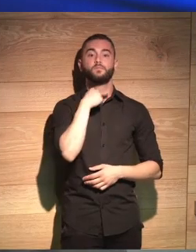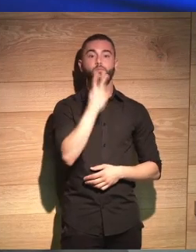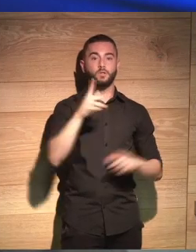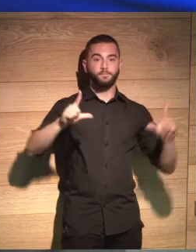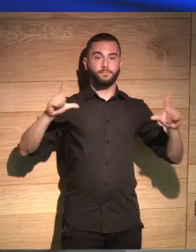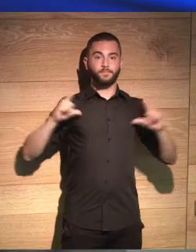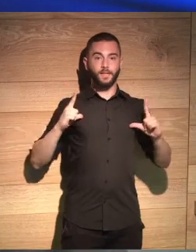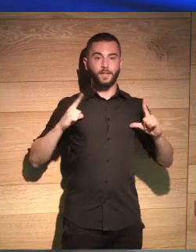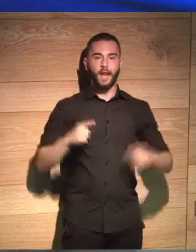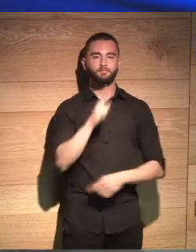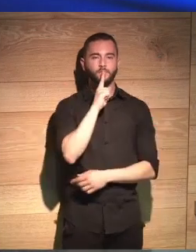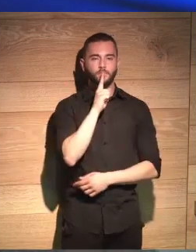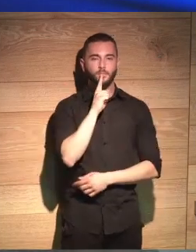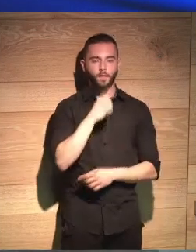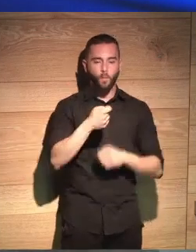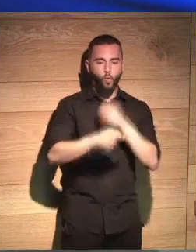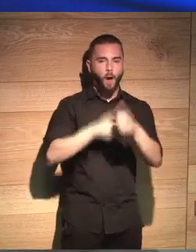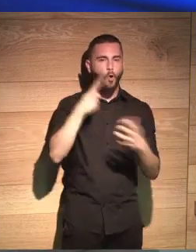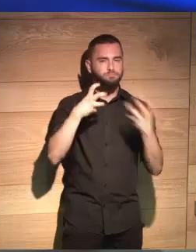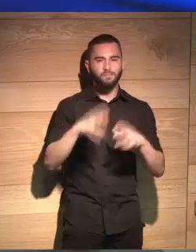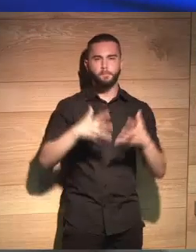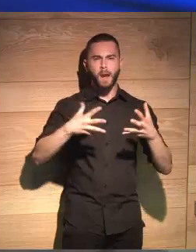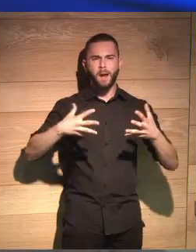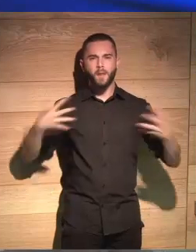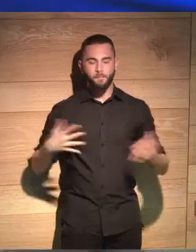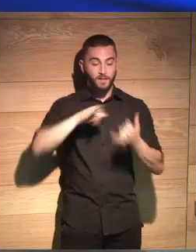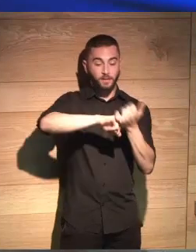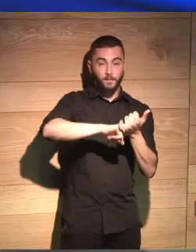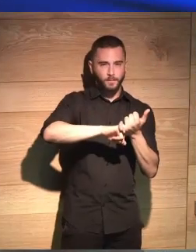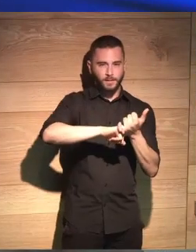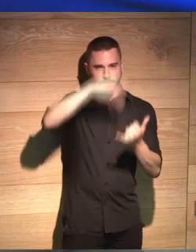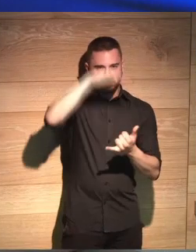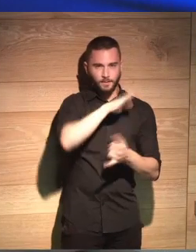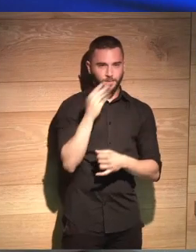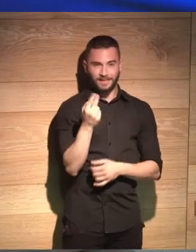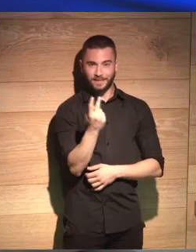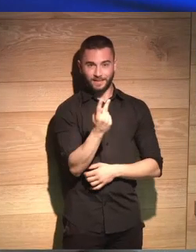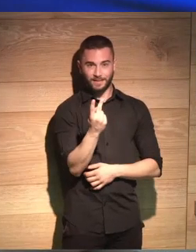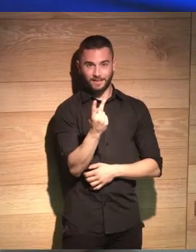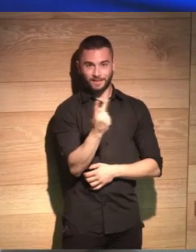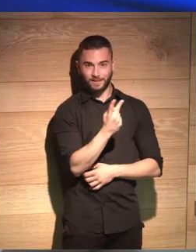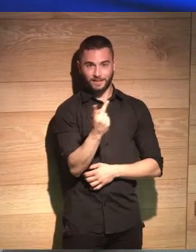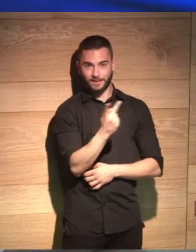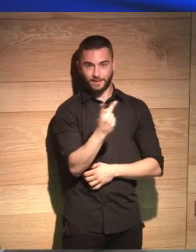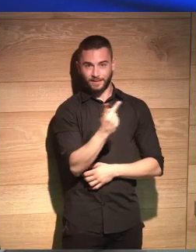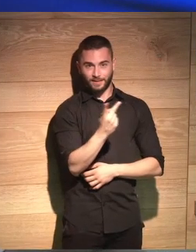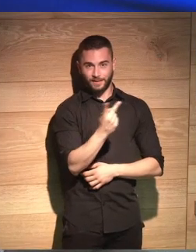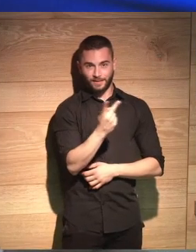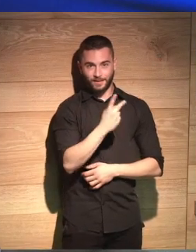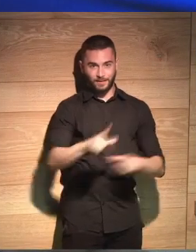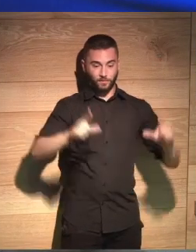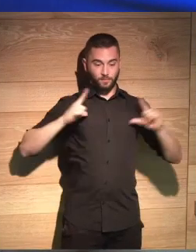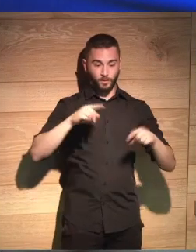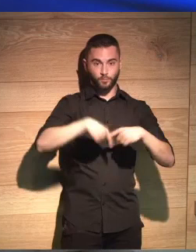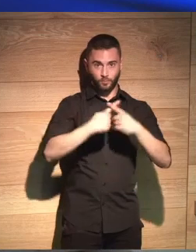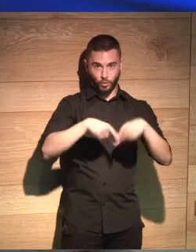va ensanchando cada vez más entre el matrimonio, entre la pareja protagonista, y eso me llevó a reflexionar